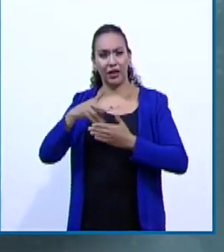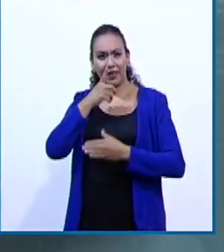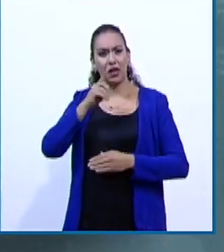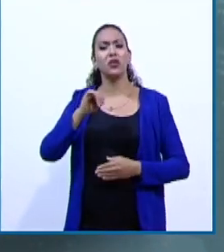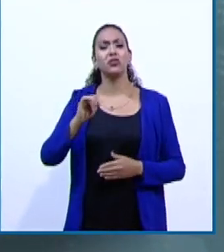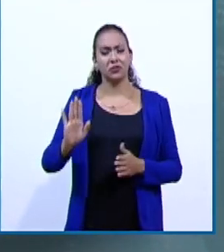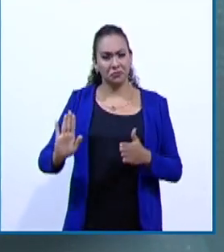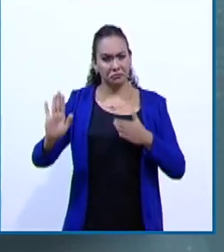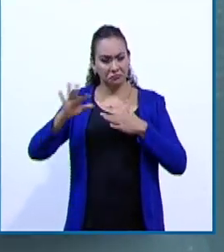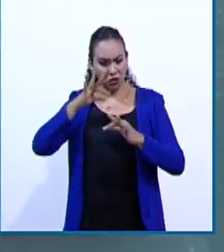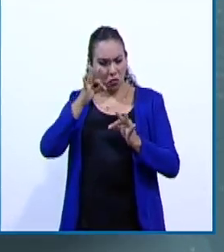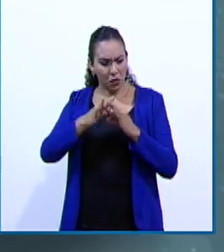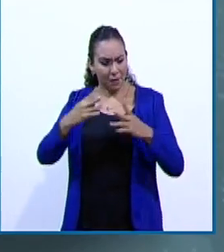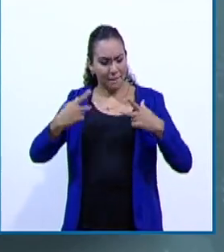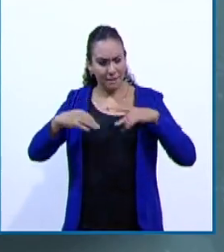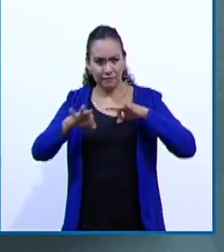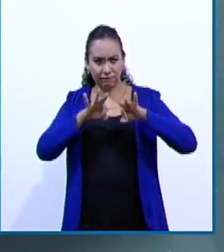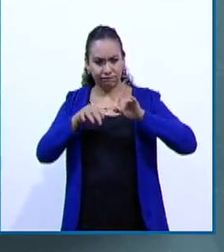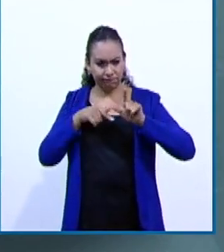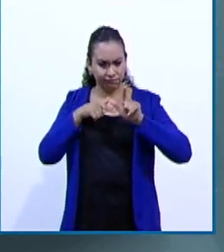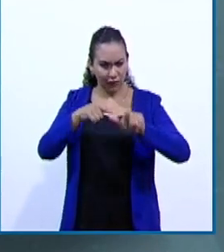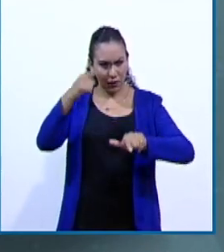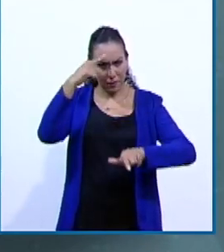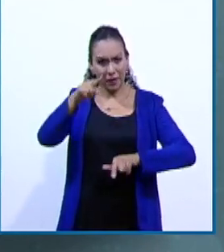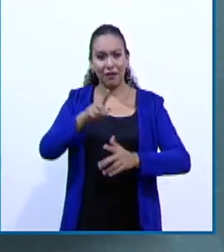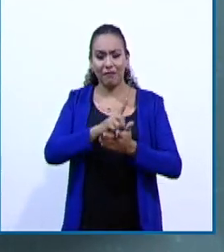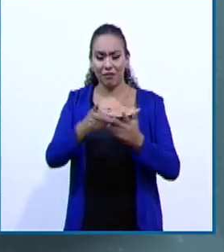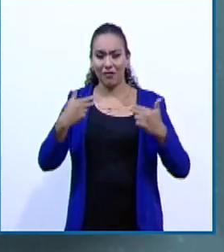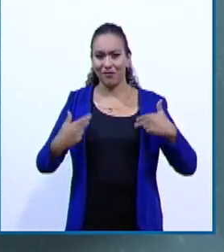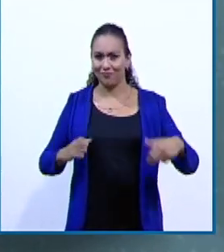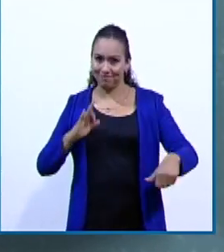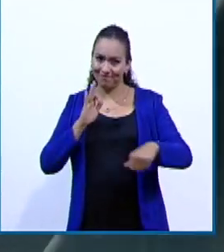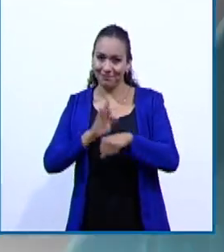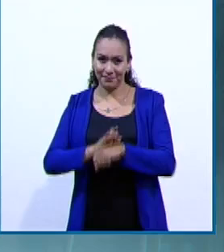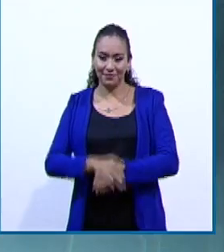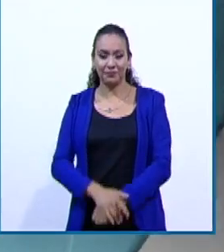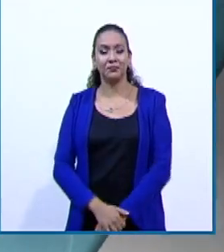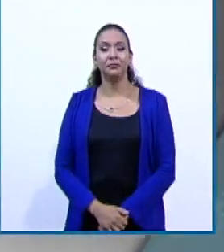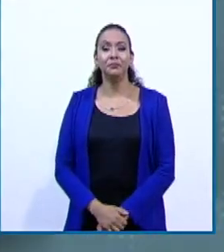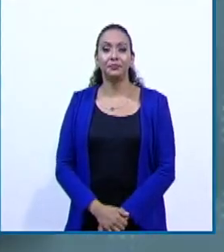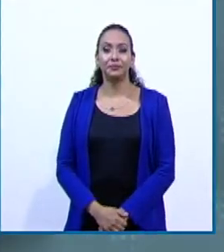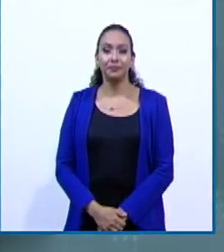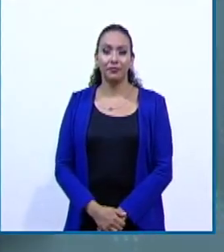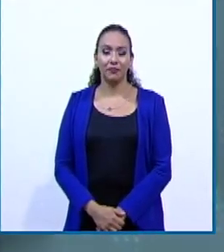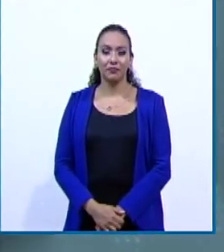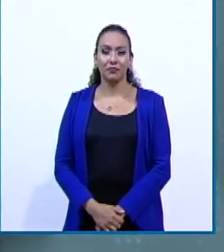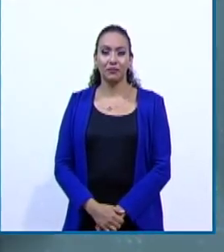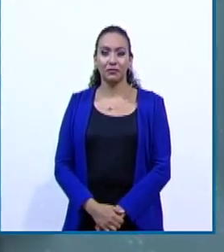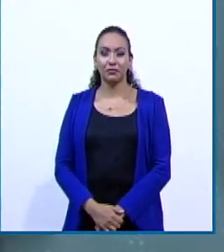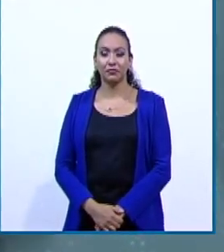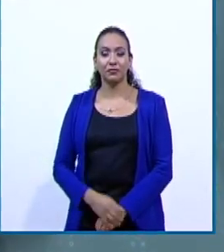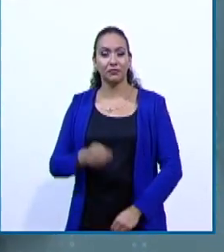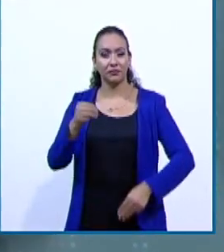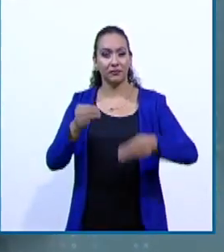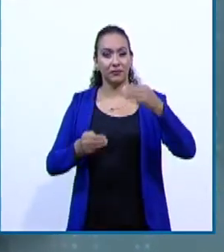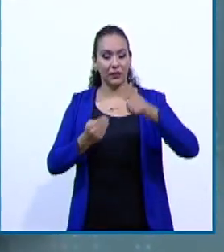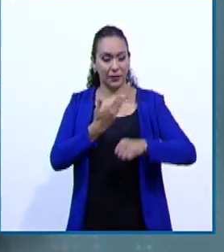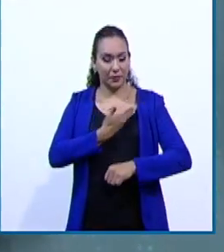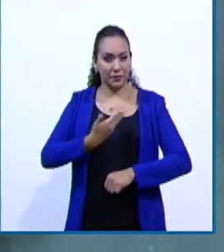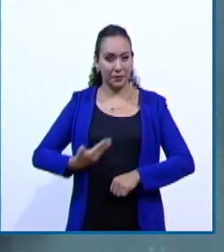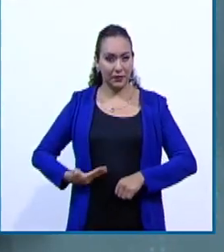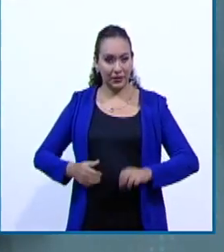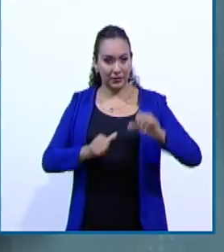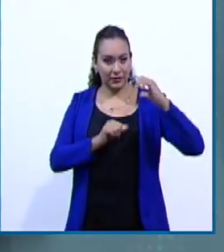de las y los trabajadores para garantizar los derechos humanos de las personas. El magistrado presidente del